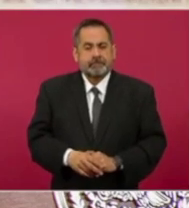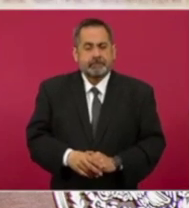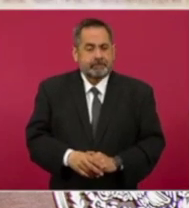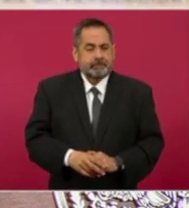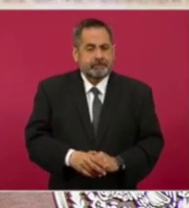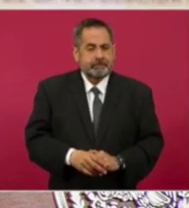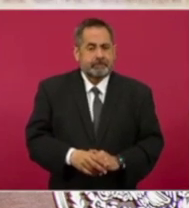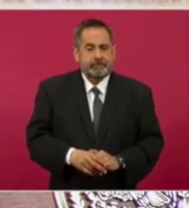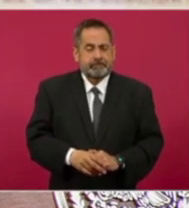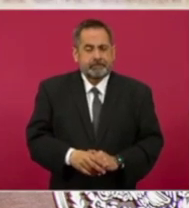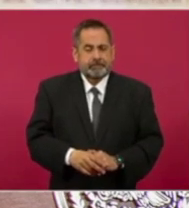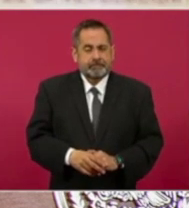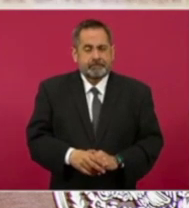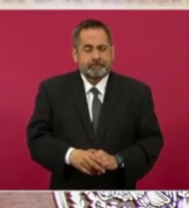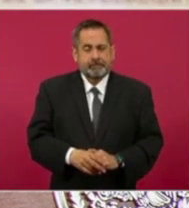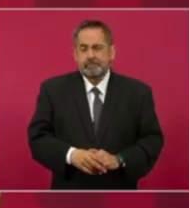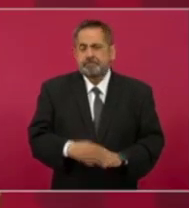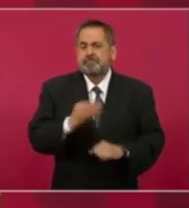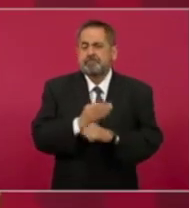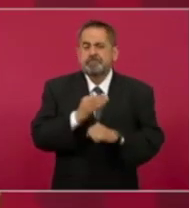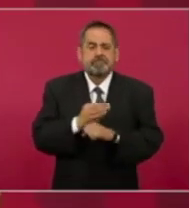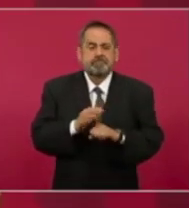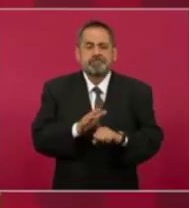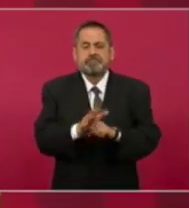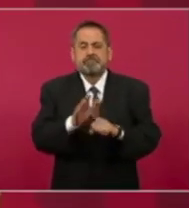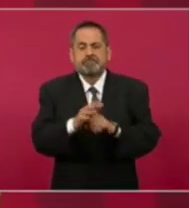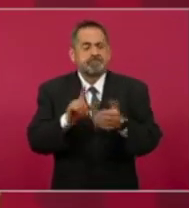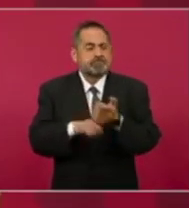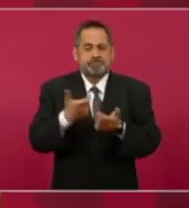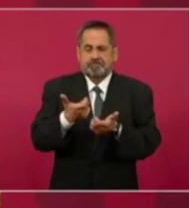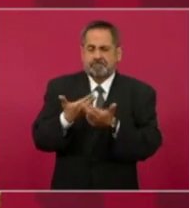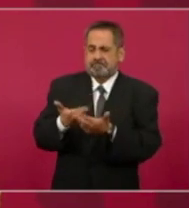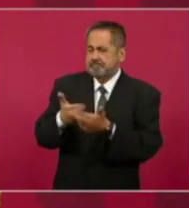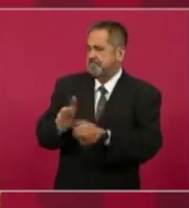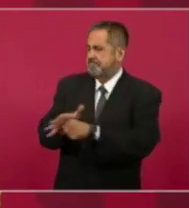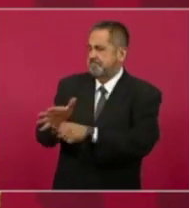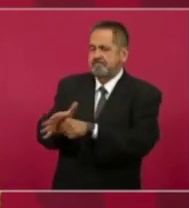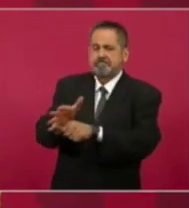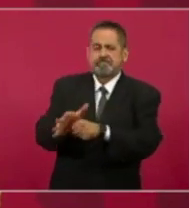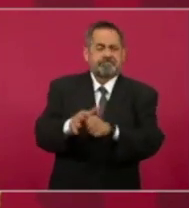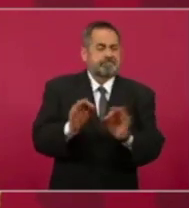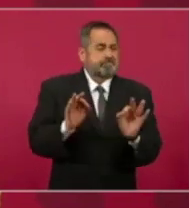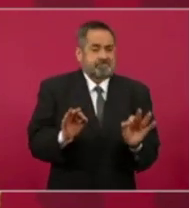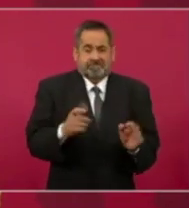Y hay estabilidad económica, financiera,